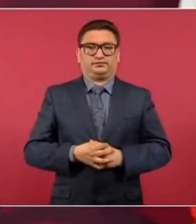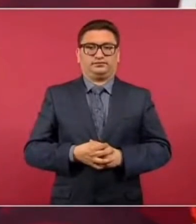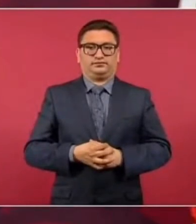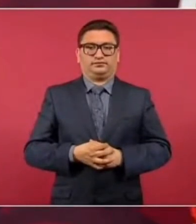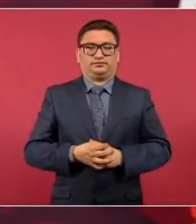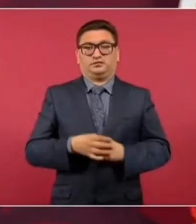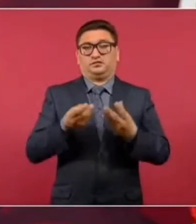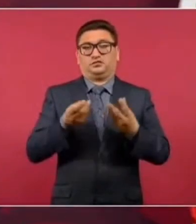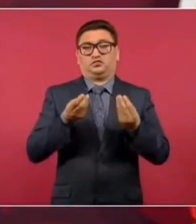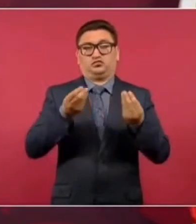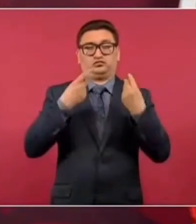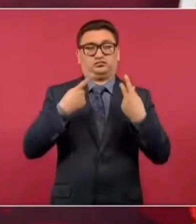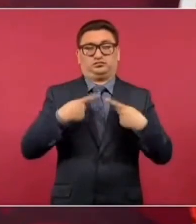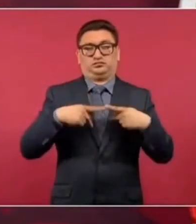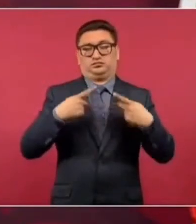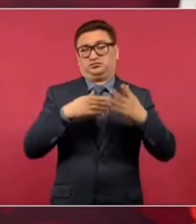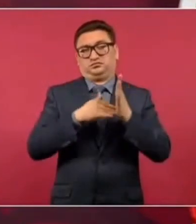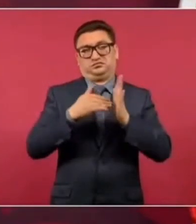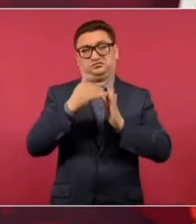pues millones